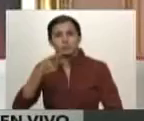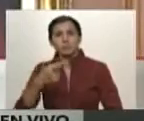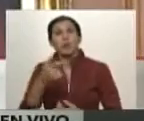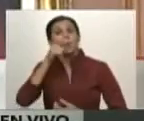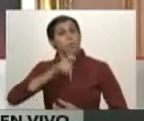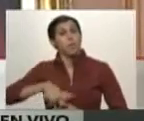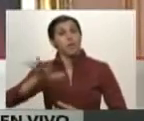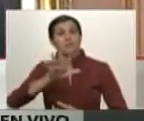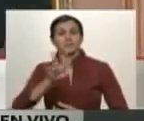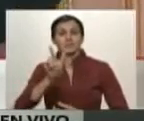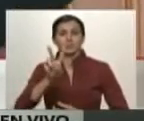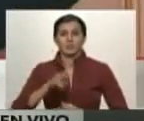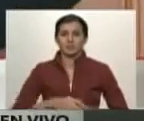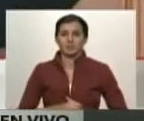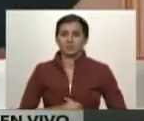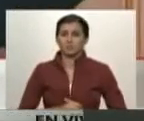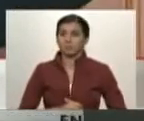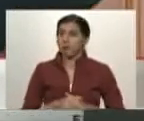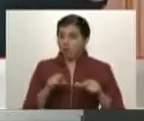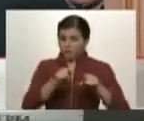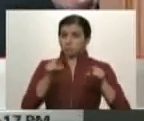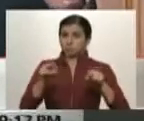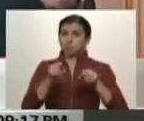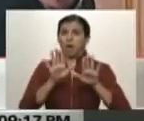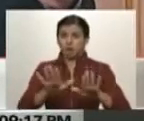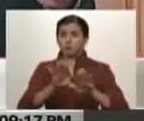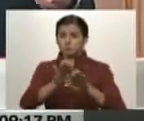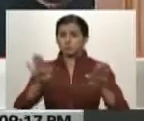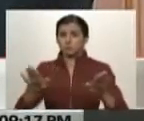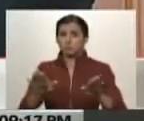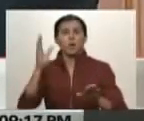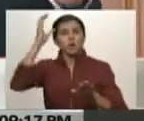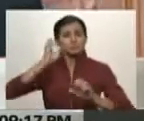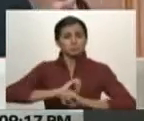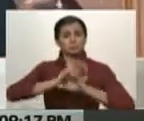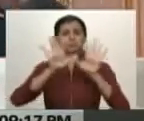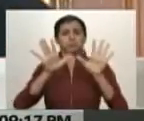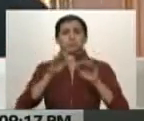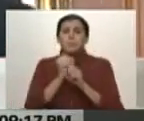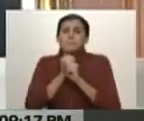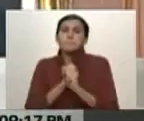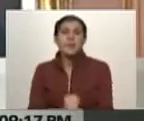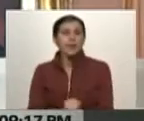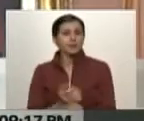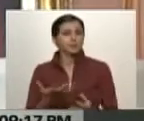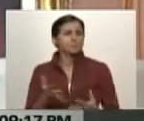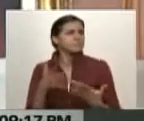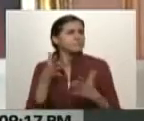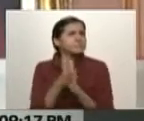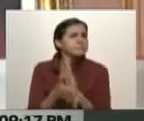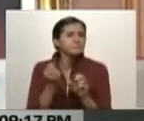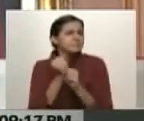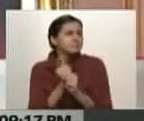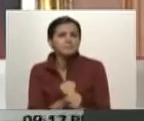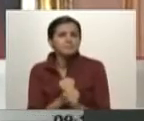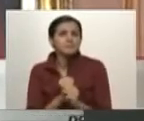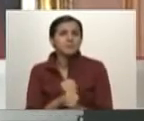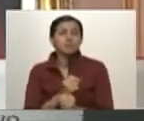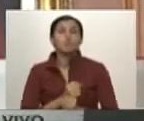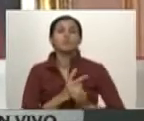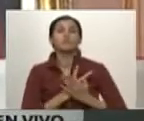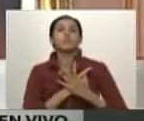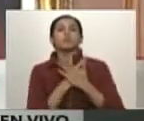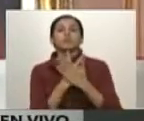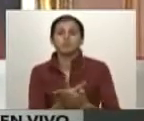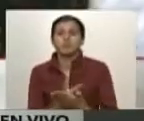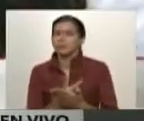venezuela que está allí con su conciencia con su expectativa con su voluntad con